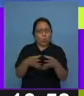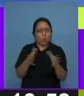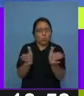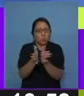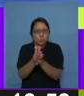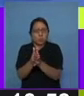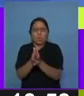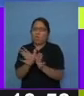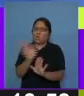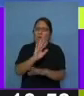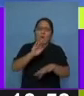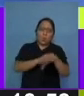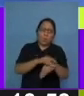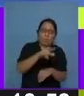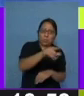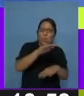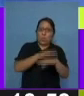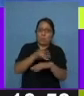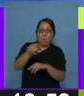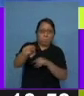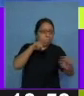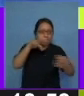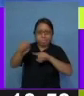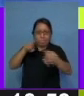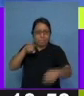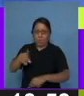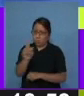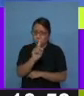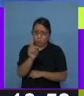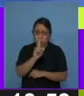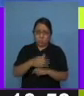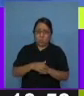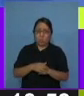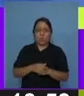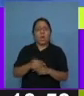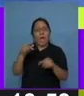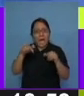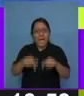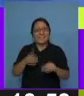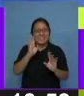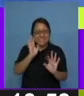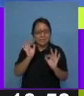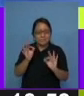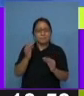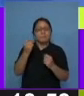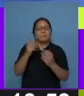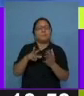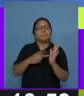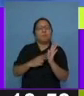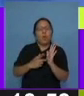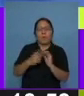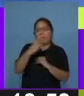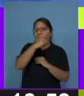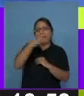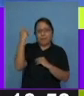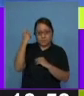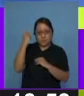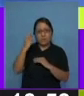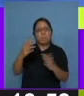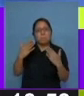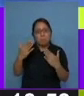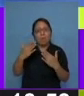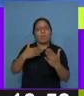momento de estar echando la culpa a nadie, más allá de que entendemos que es una situación nacional. Creo que es momento de poder